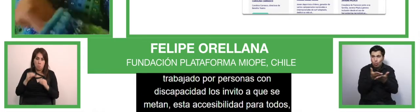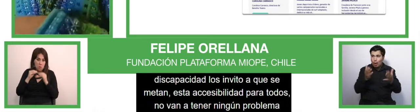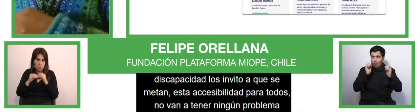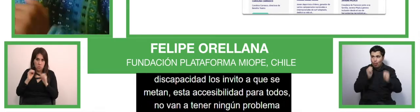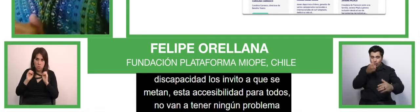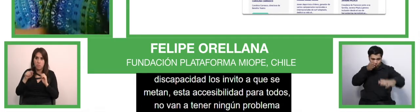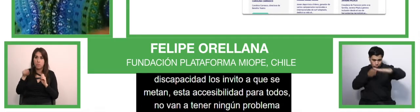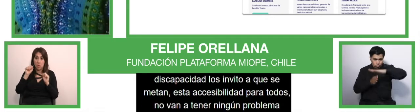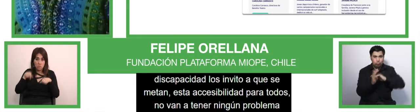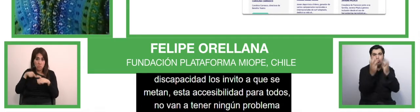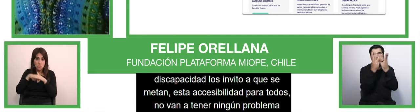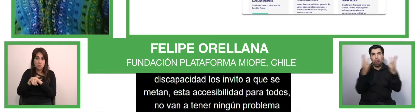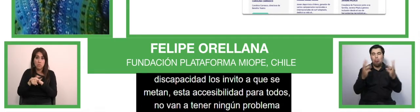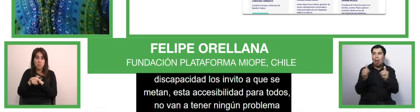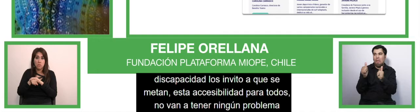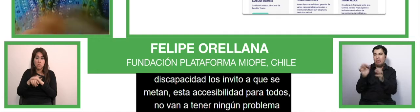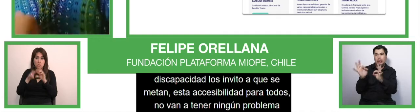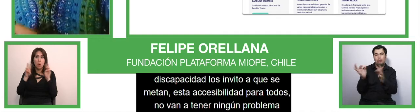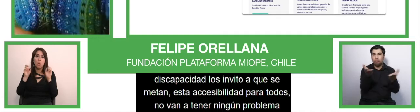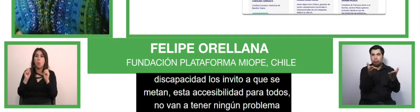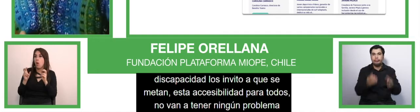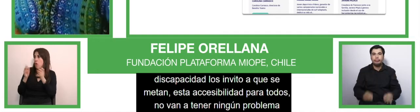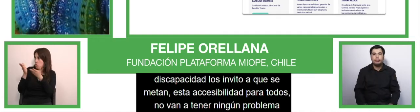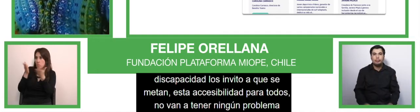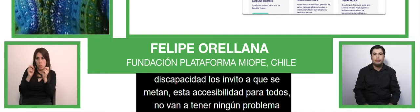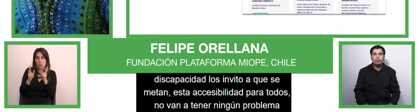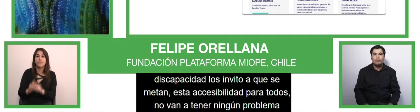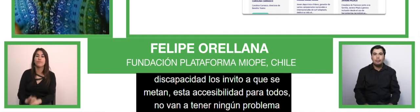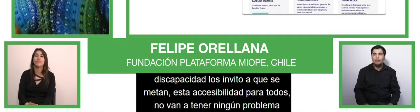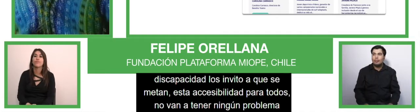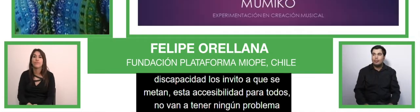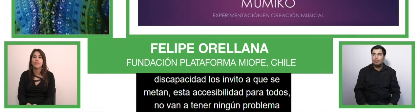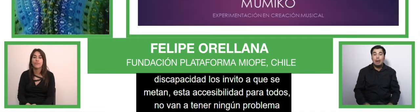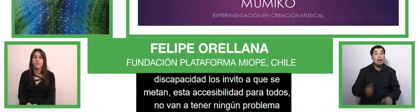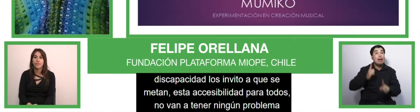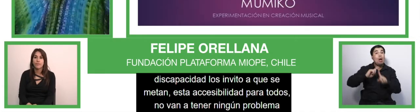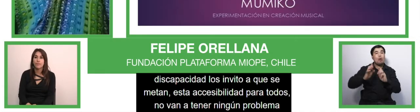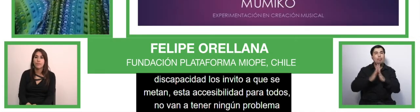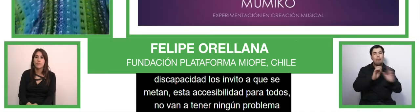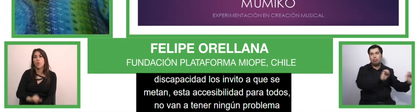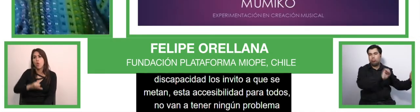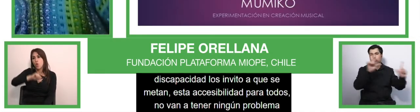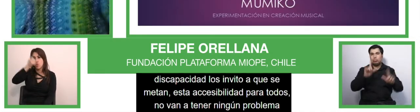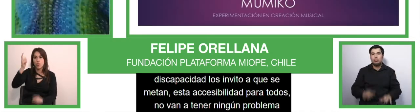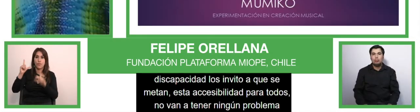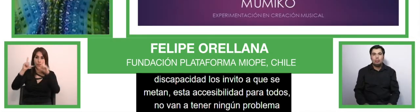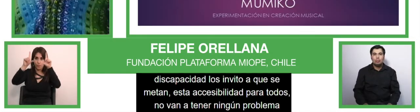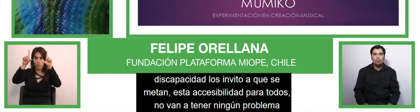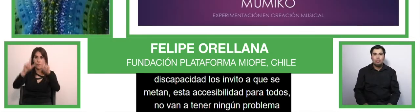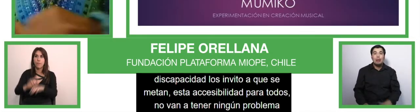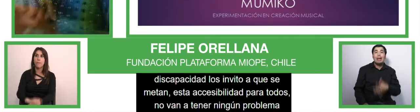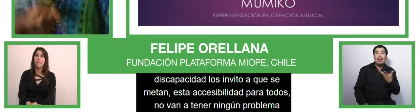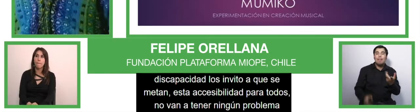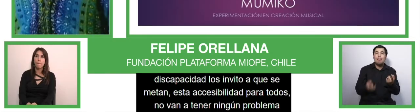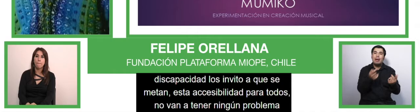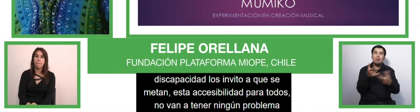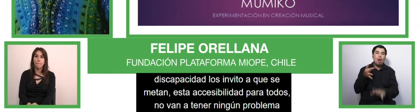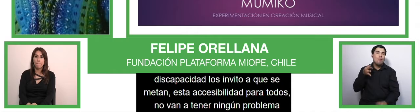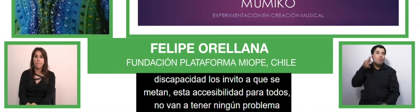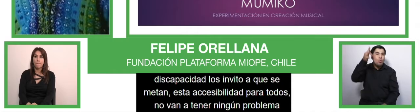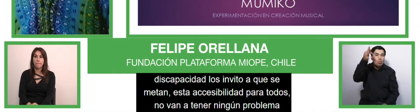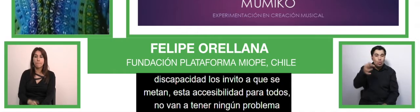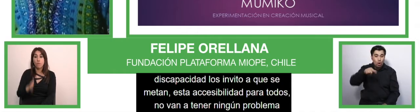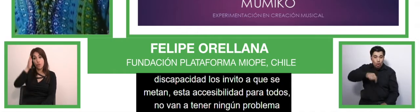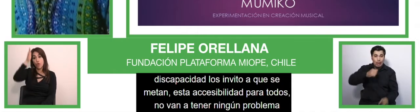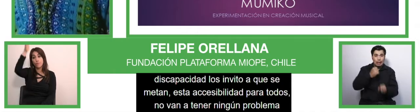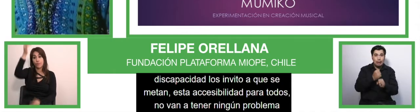consumir este contenido. Y posteriormente, la siguiente lámina, por favor, que es como el futuro en el cual estamos trabajando hoy